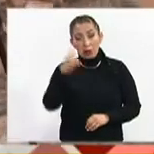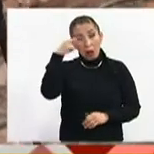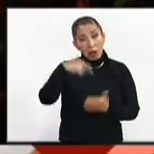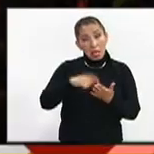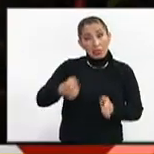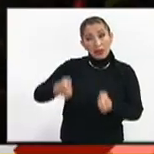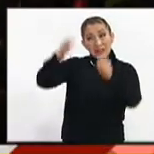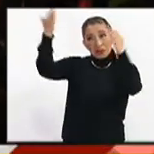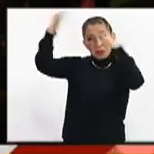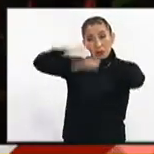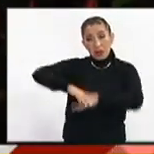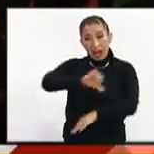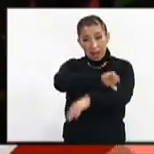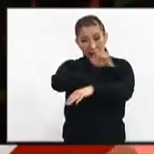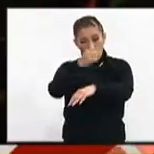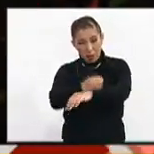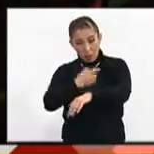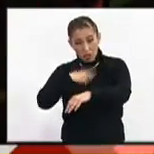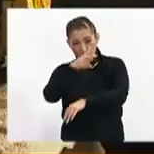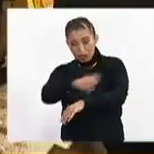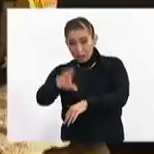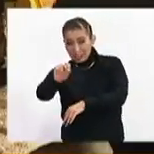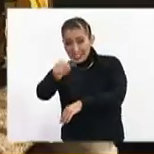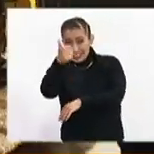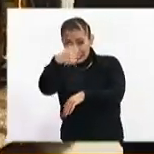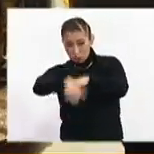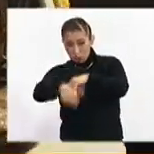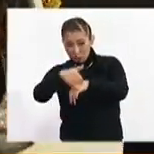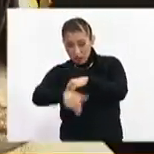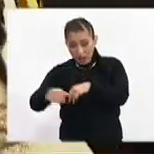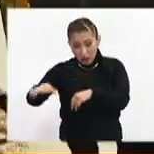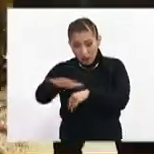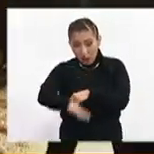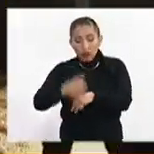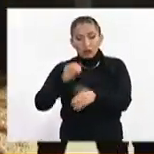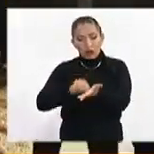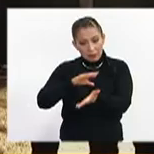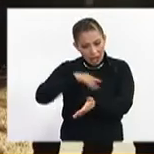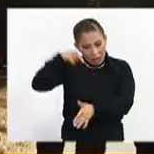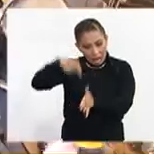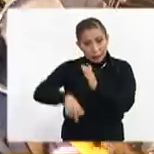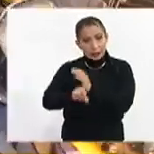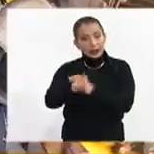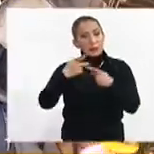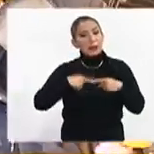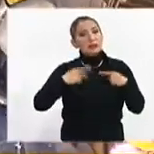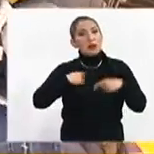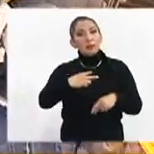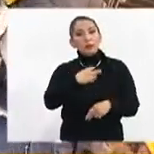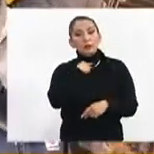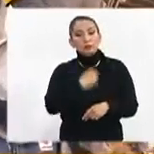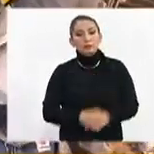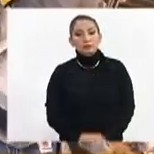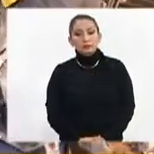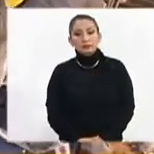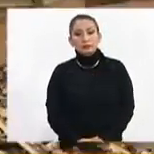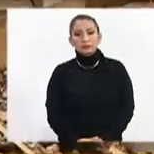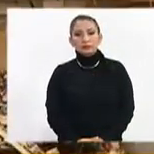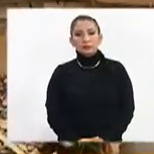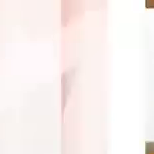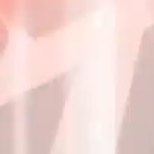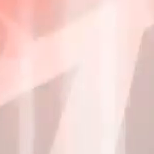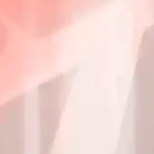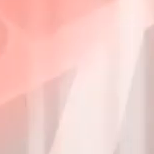que en el edificio colapsado en Álvaro Obregón 286 aún se encuentran más de 30 personas bajo los escombros.